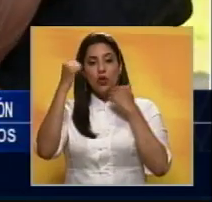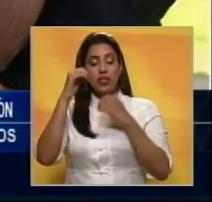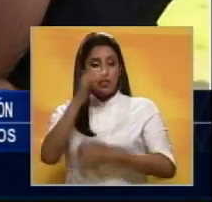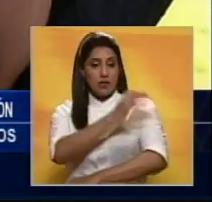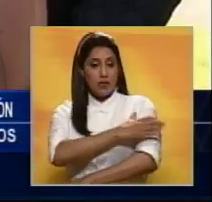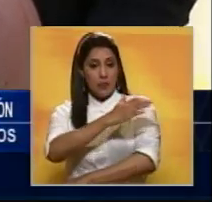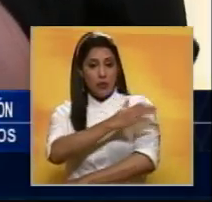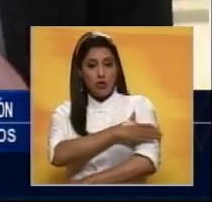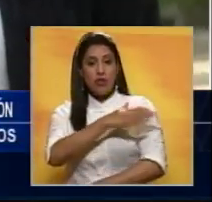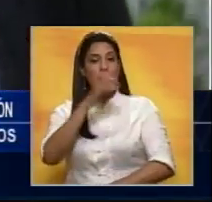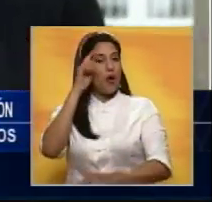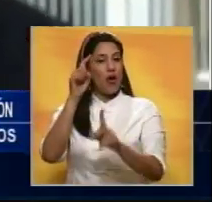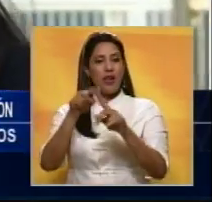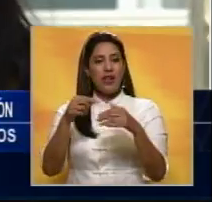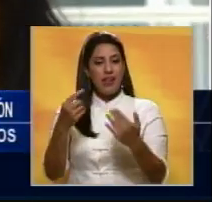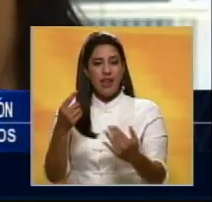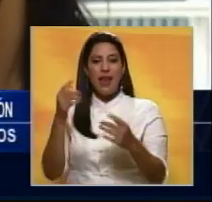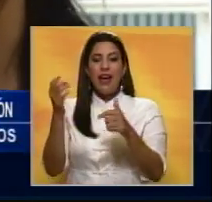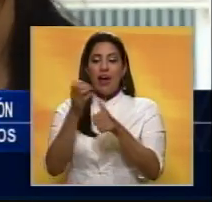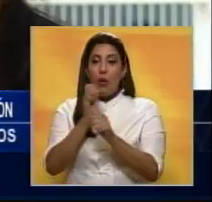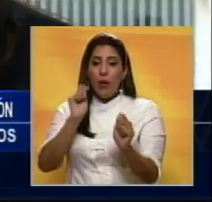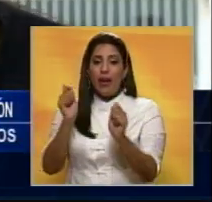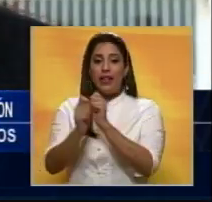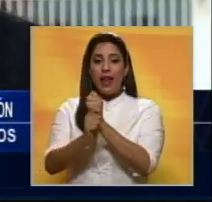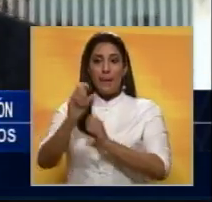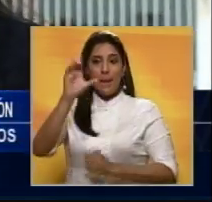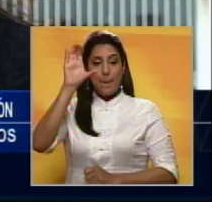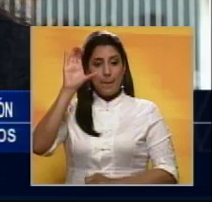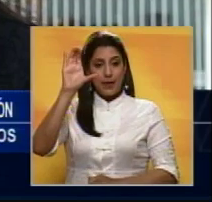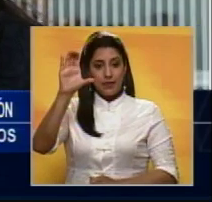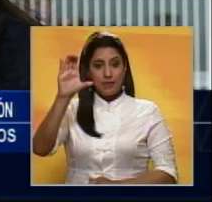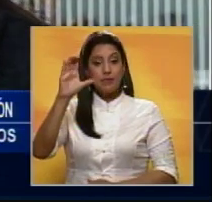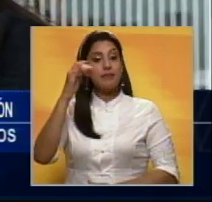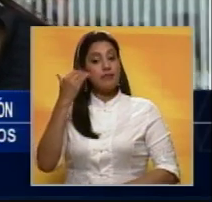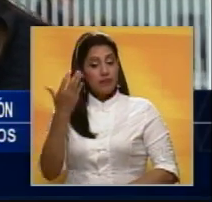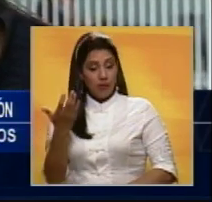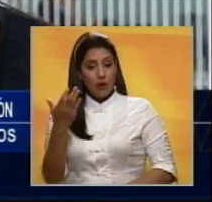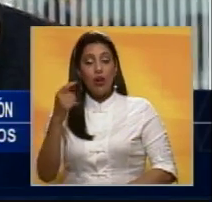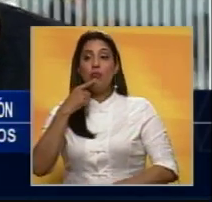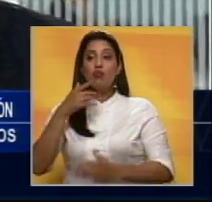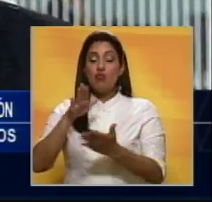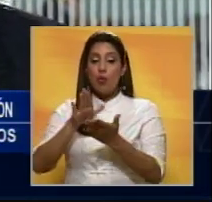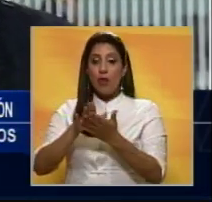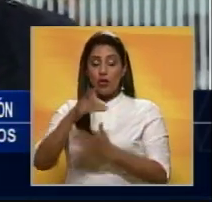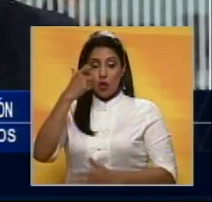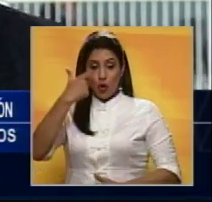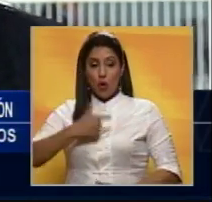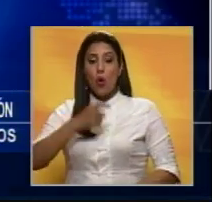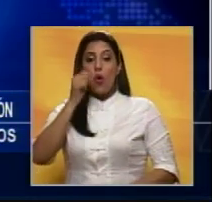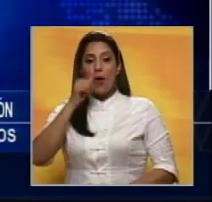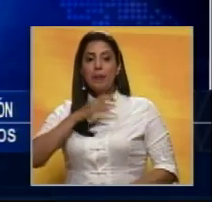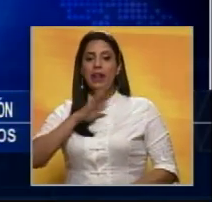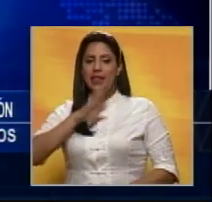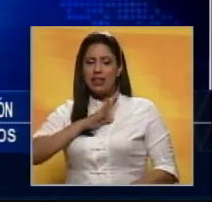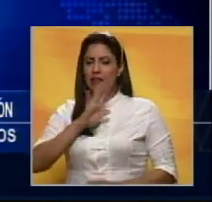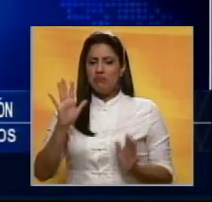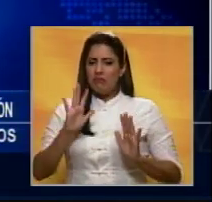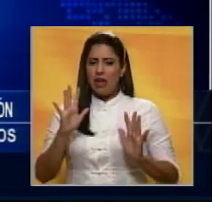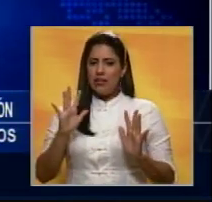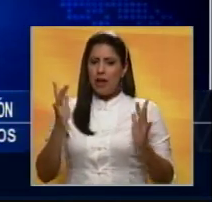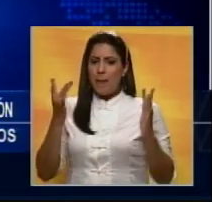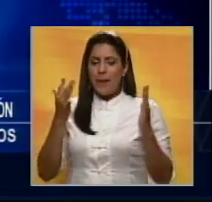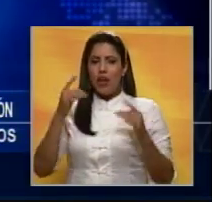la oposición con el fin de conseguir un cambio para su país. Al momento de su muerte, Juan Pernalete llevaba tan